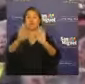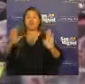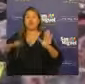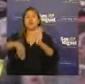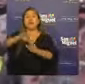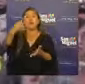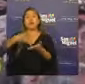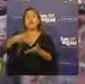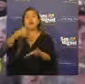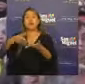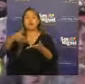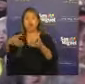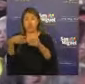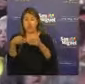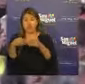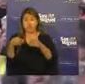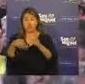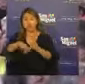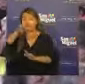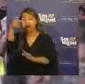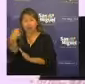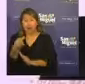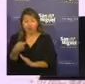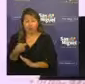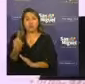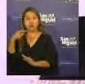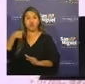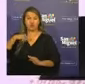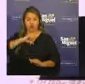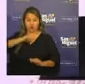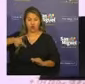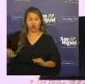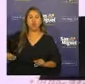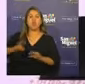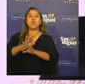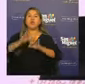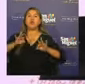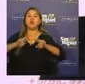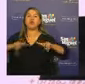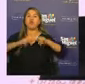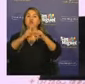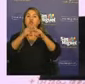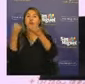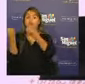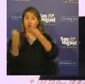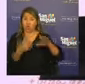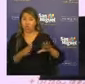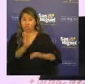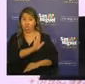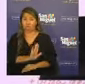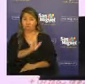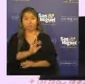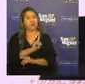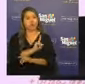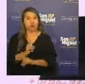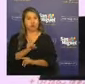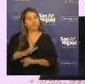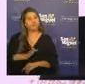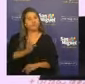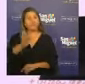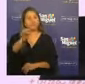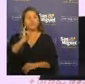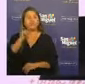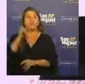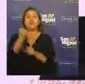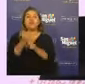mucho más caro de lo que pensábamos. Pero como hemos dicho, mientras yo sea gobernador, ninguna obra va a quedar botada. Hemos hecho un trabajo